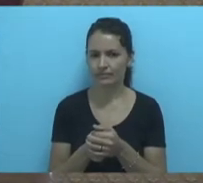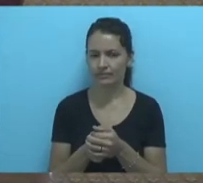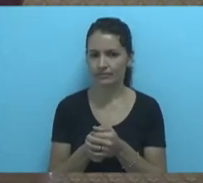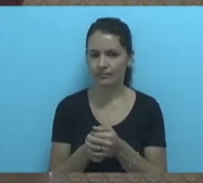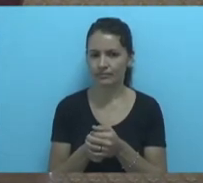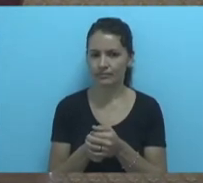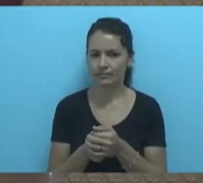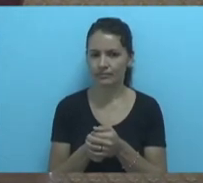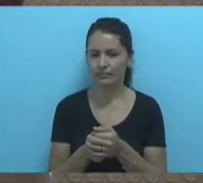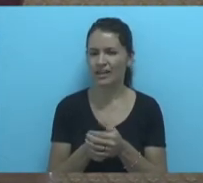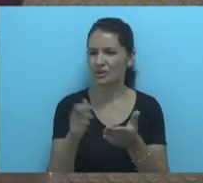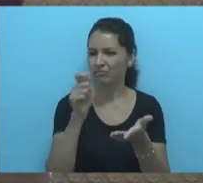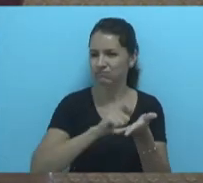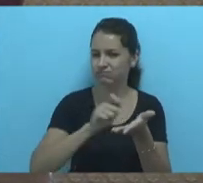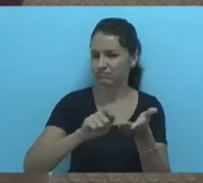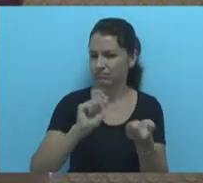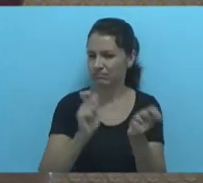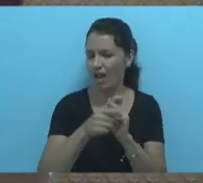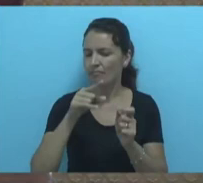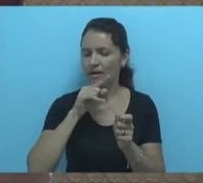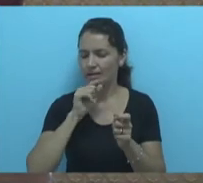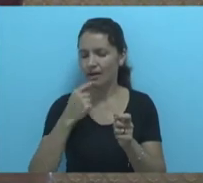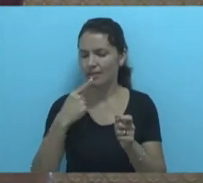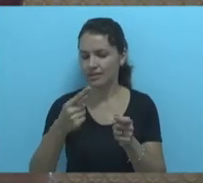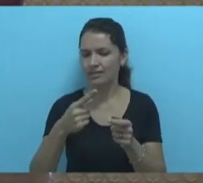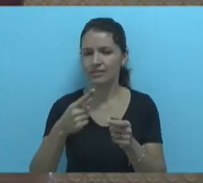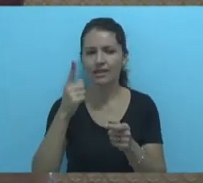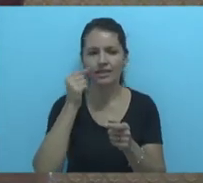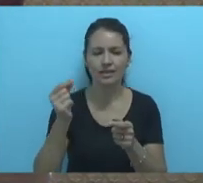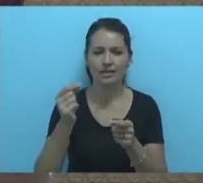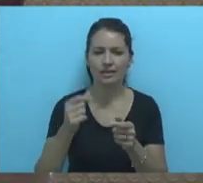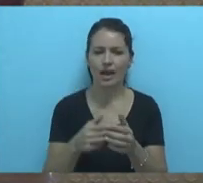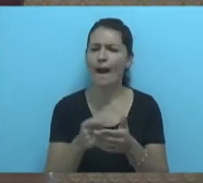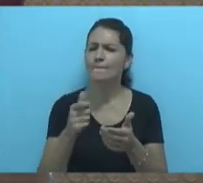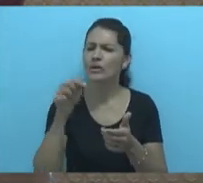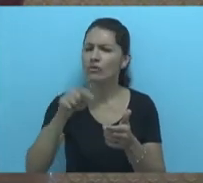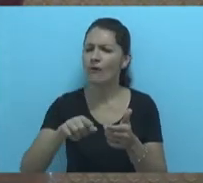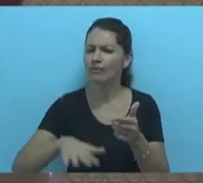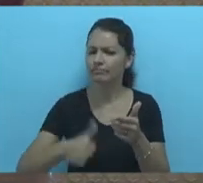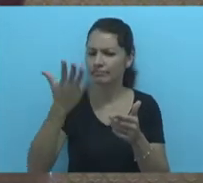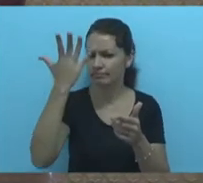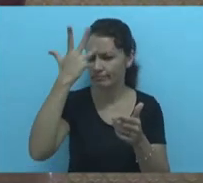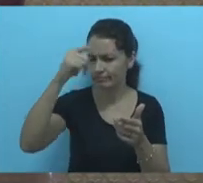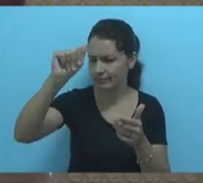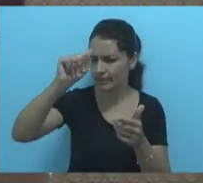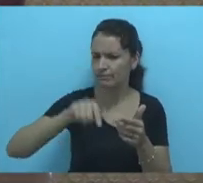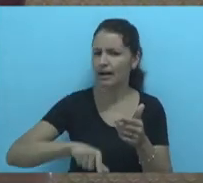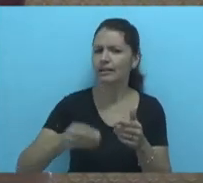1778. Lo cierto es que se falsificó la historia. ¿Pero qué pasó con ese muchacho correntino que nació en